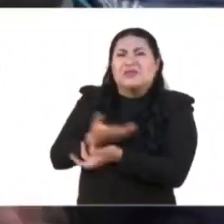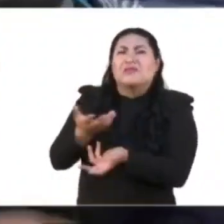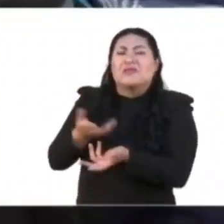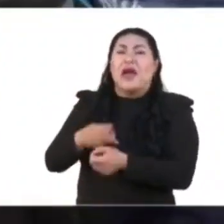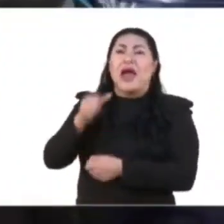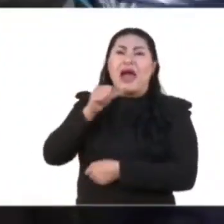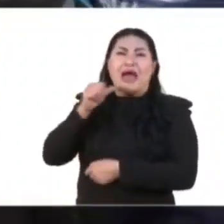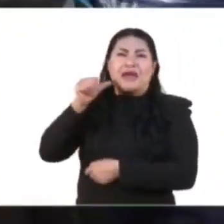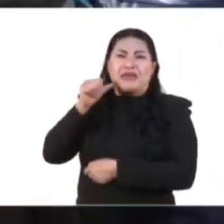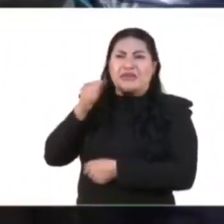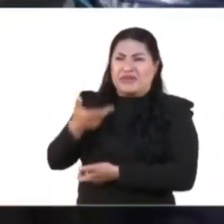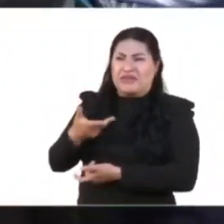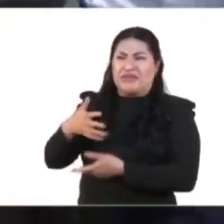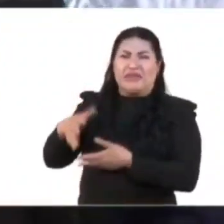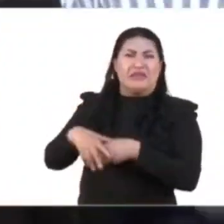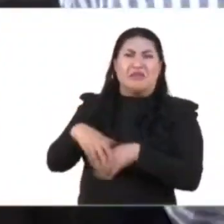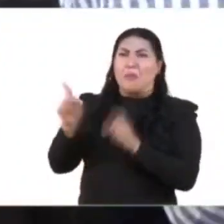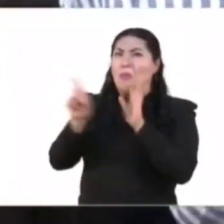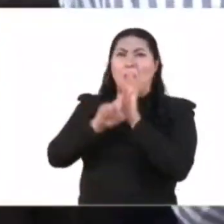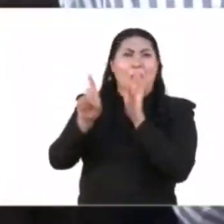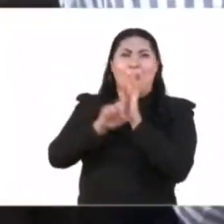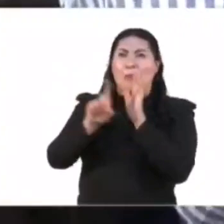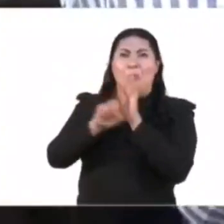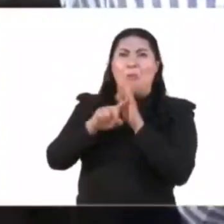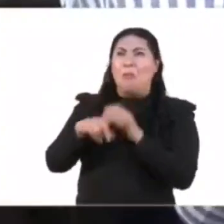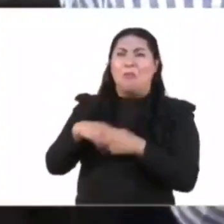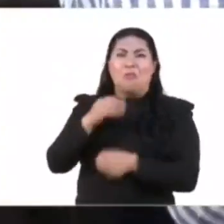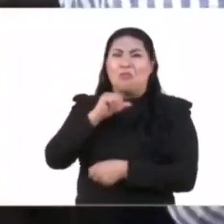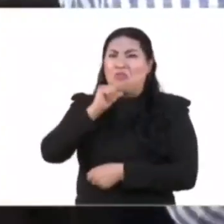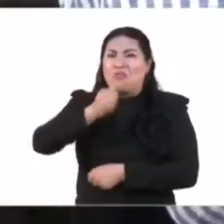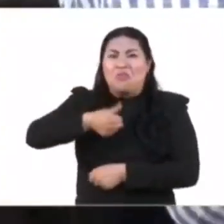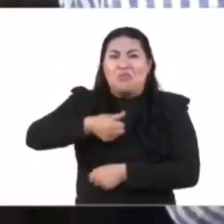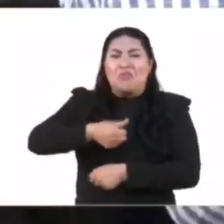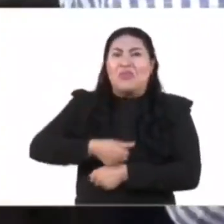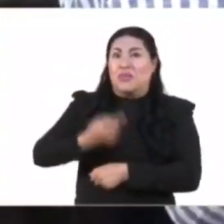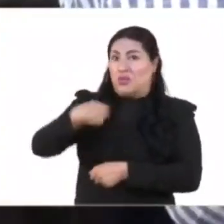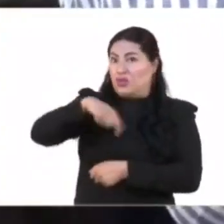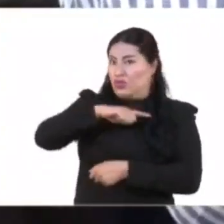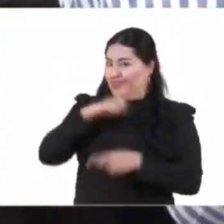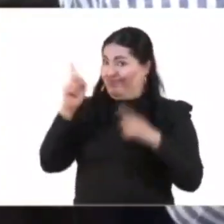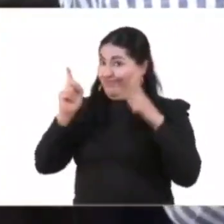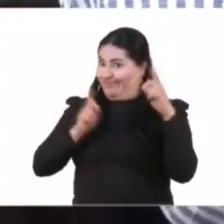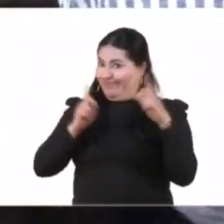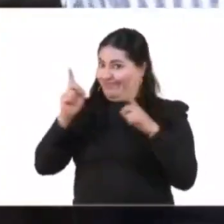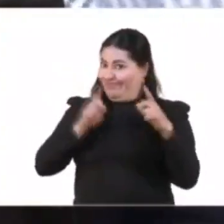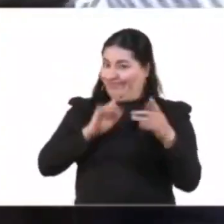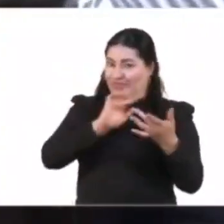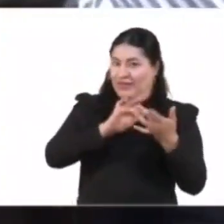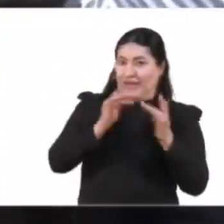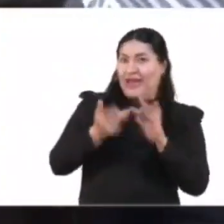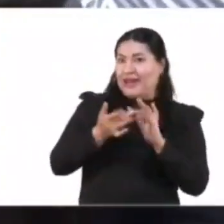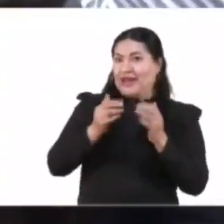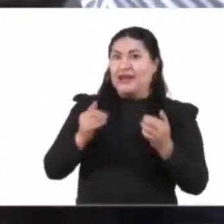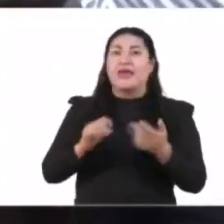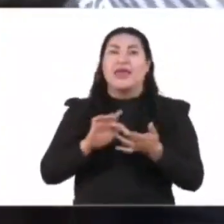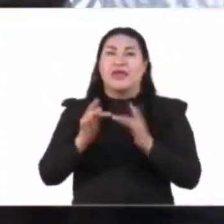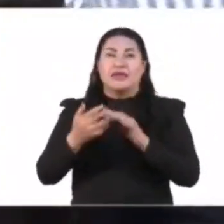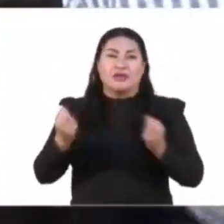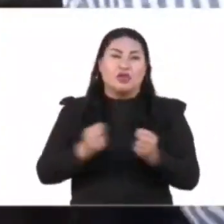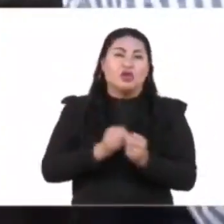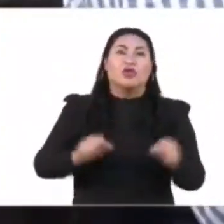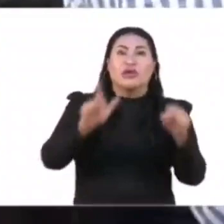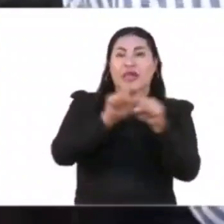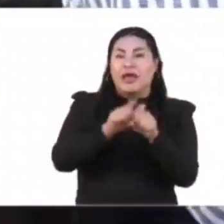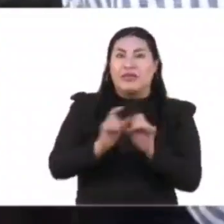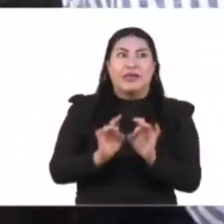noche que no activó la alerta, entendemos, pero queda siempre esta duda en redes, quejas de que por qué no sonó, que